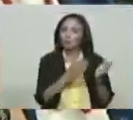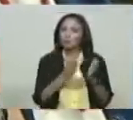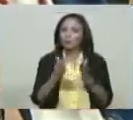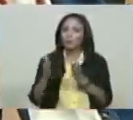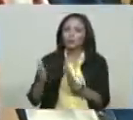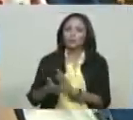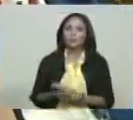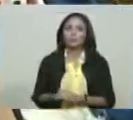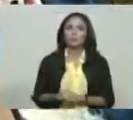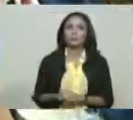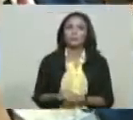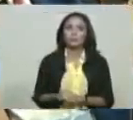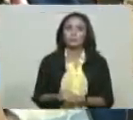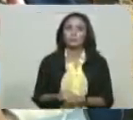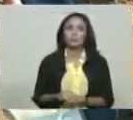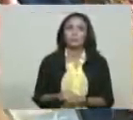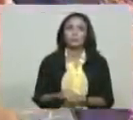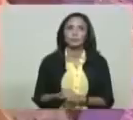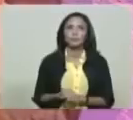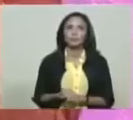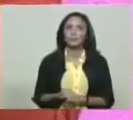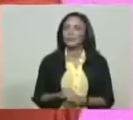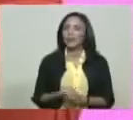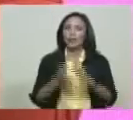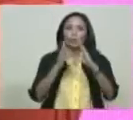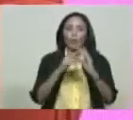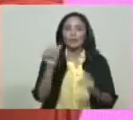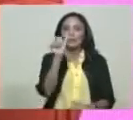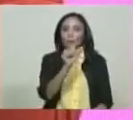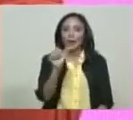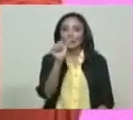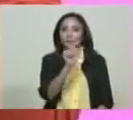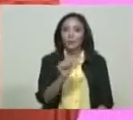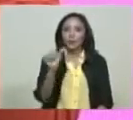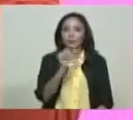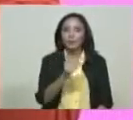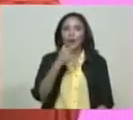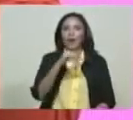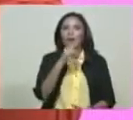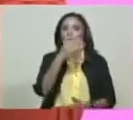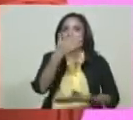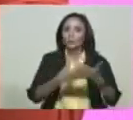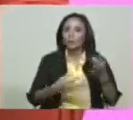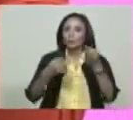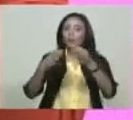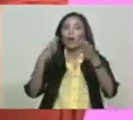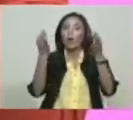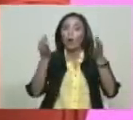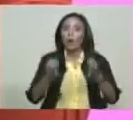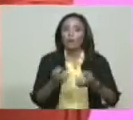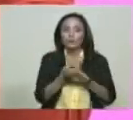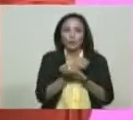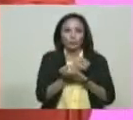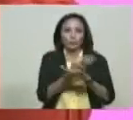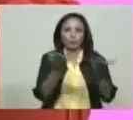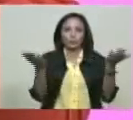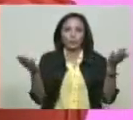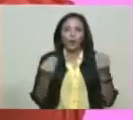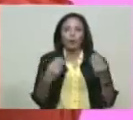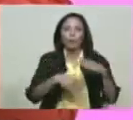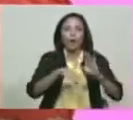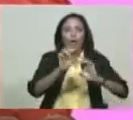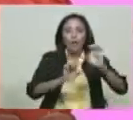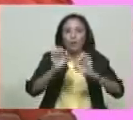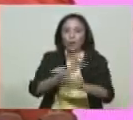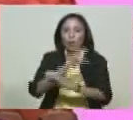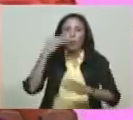que es nosotros emitimos todas las semanas un boletín oficial que analiza la coyuntura